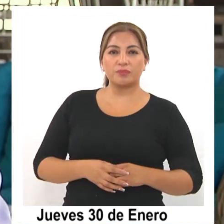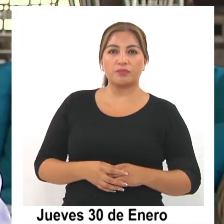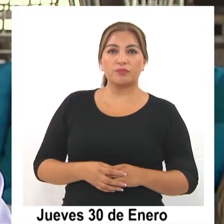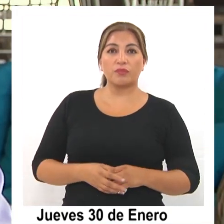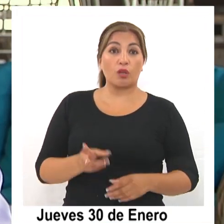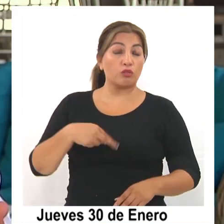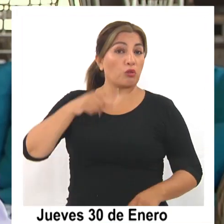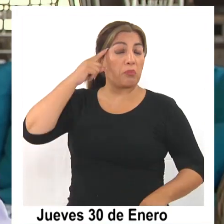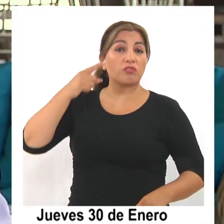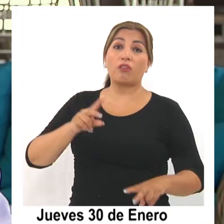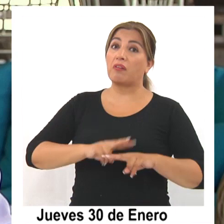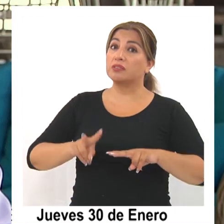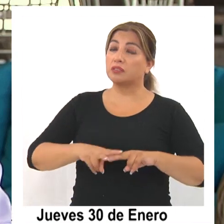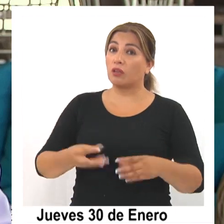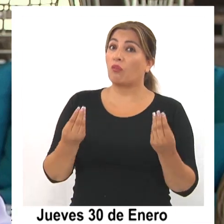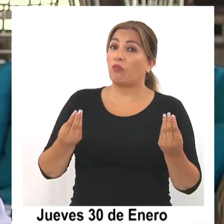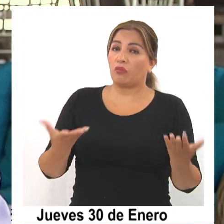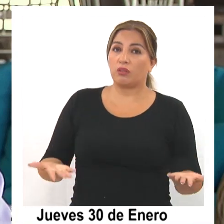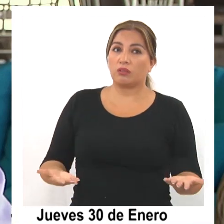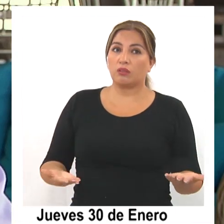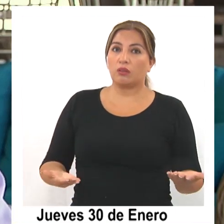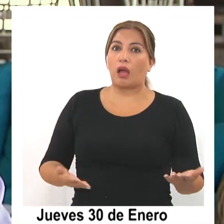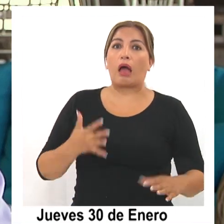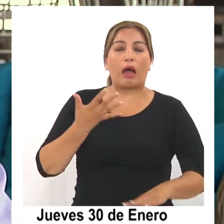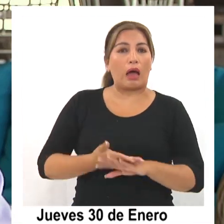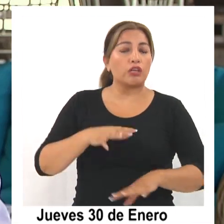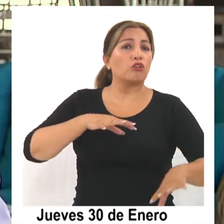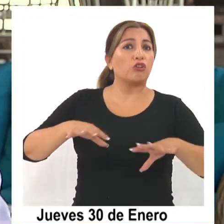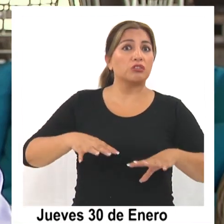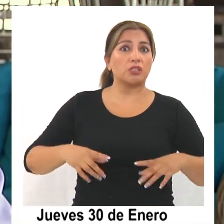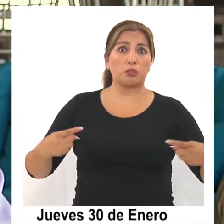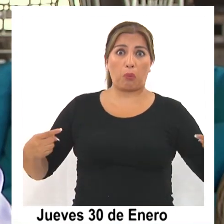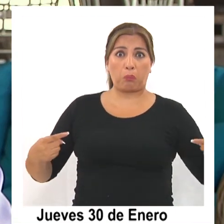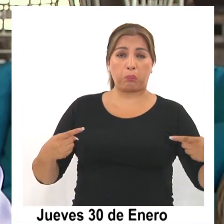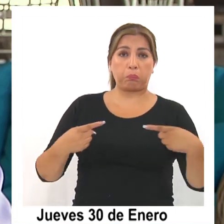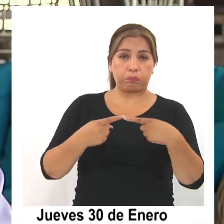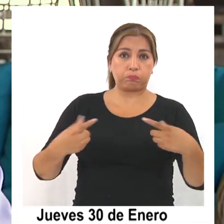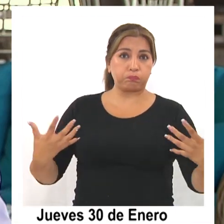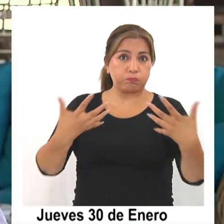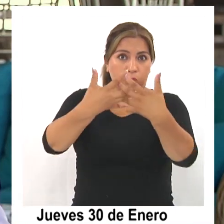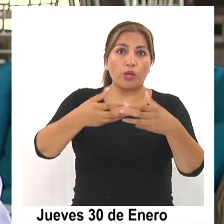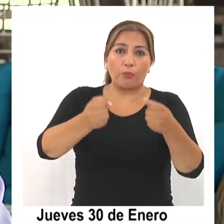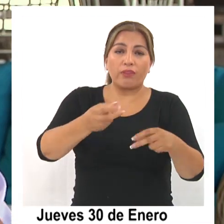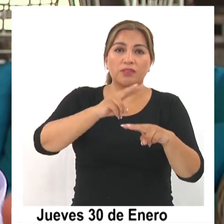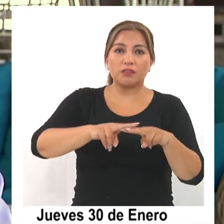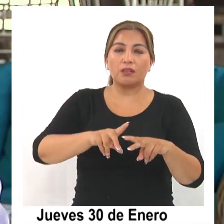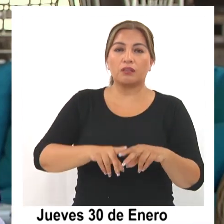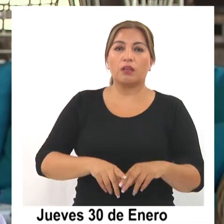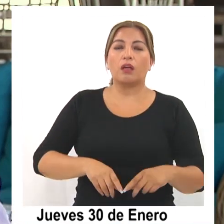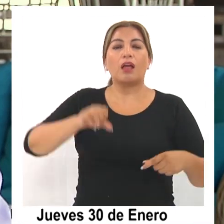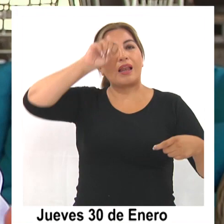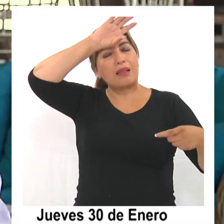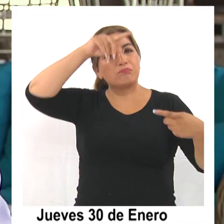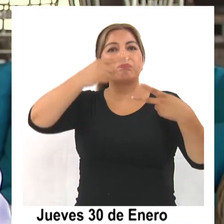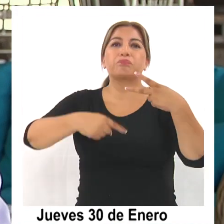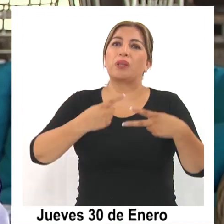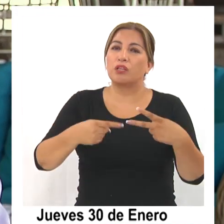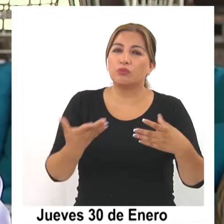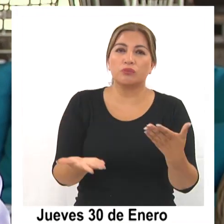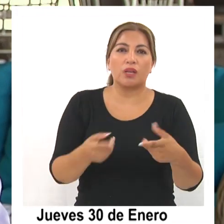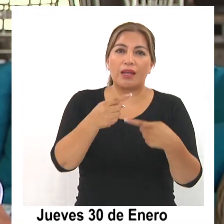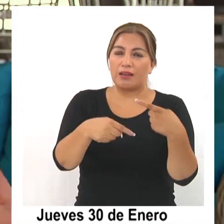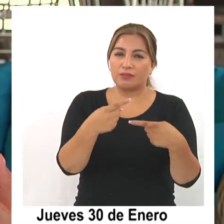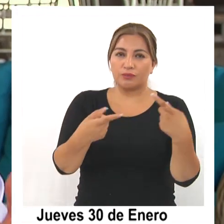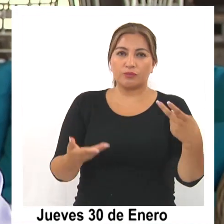buena forma hay cosas que no son incompatibles cuando son bien hechas ¿Ya? La minería la industria extractiva en